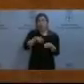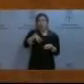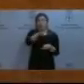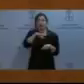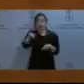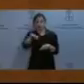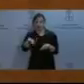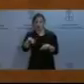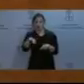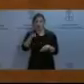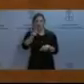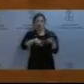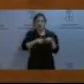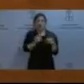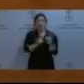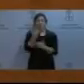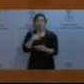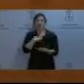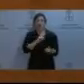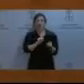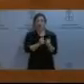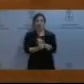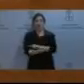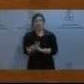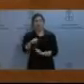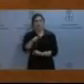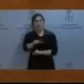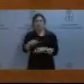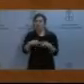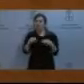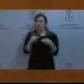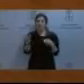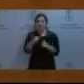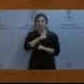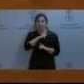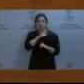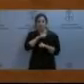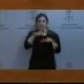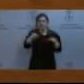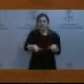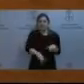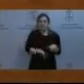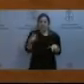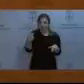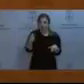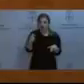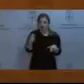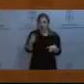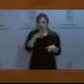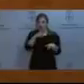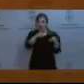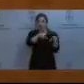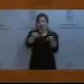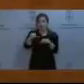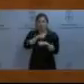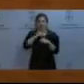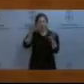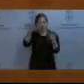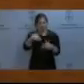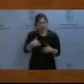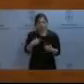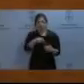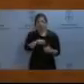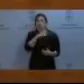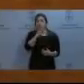para poder repartir espacio entre todos y los pacientes deben esperar en la sala general o donde se disponga, pues no hay salas de espera. ¿Por qué es esto?